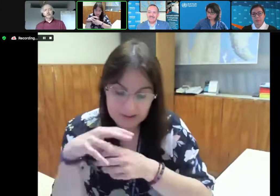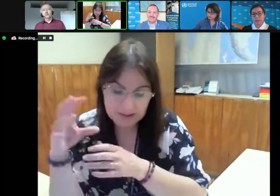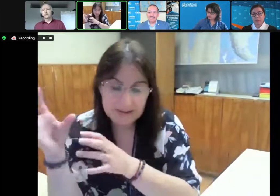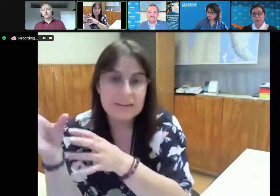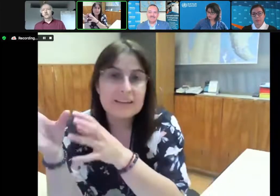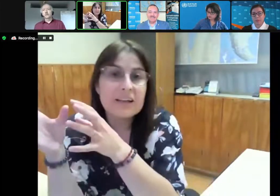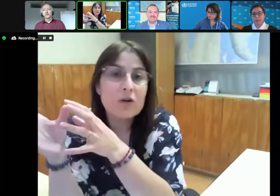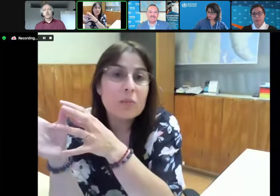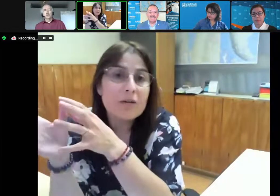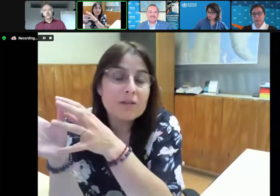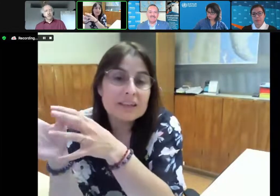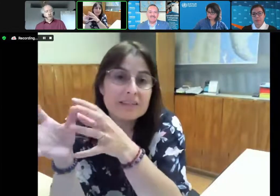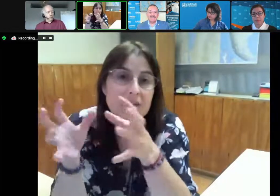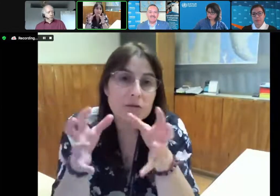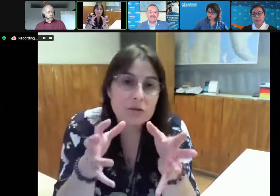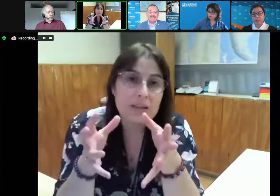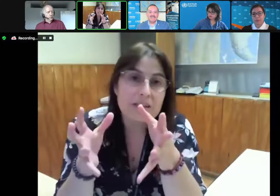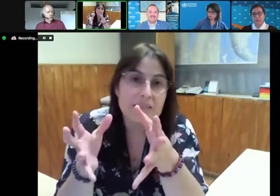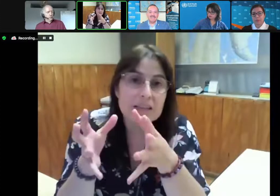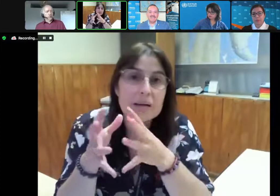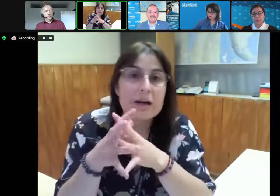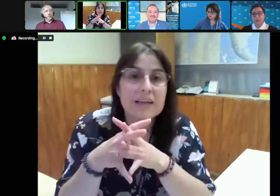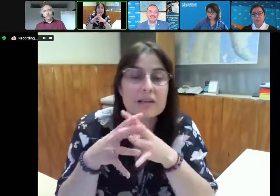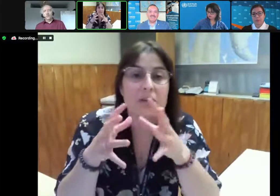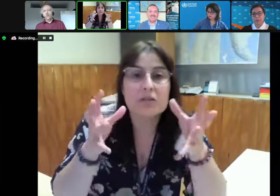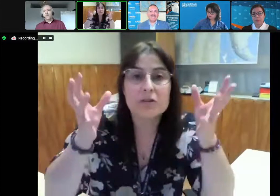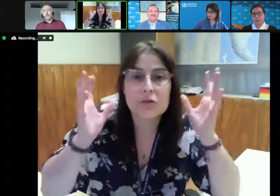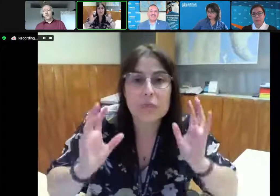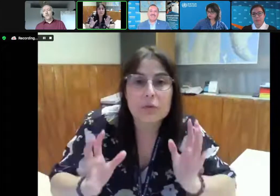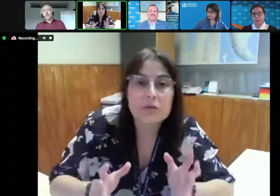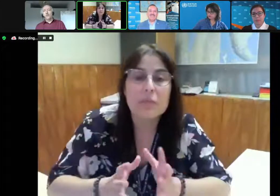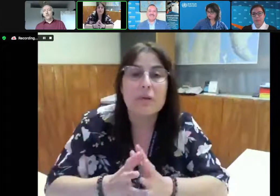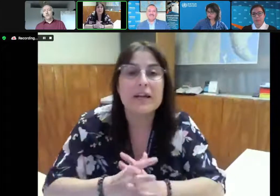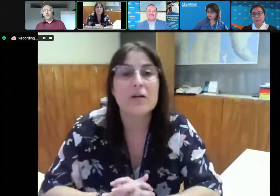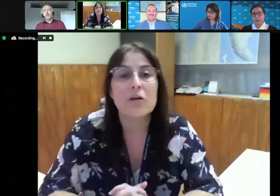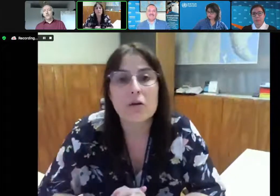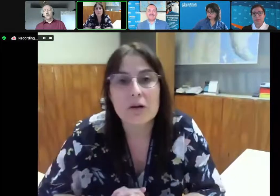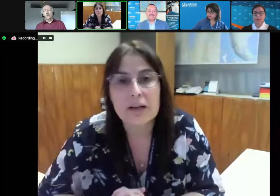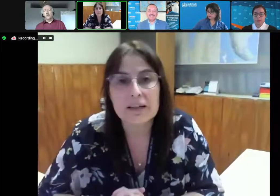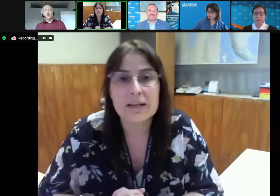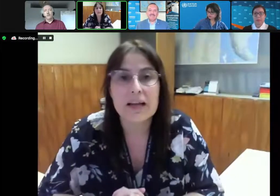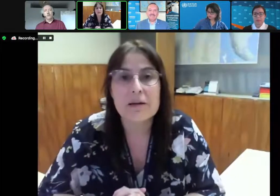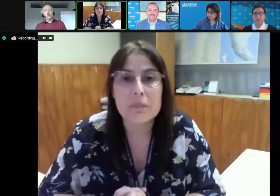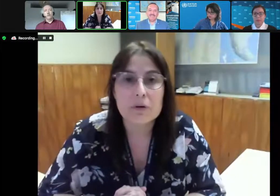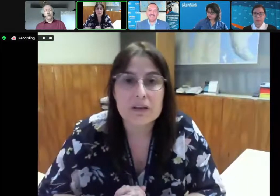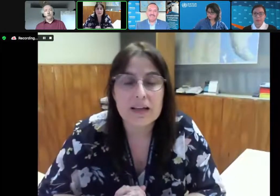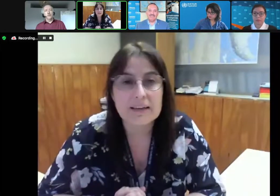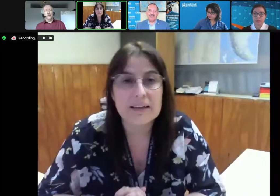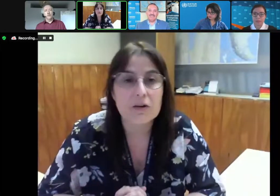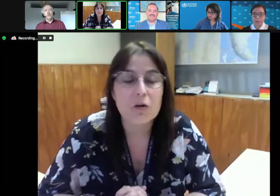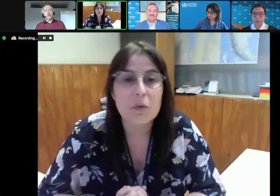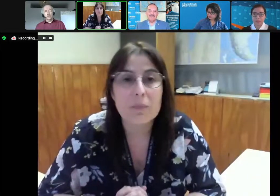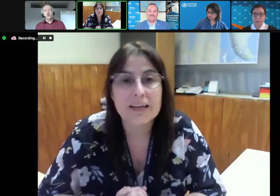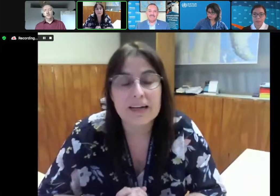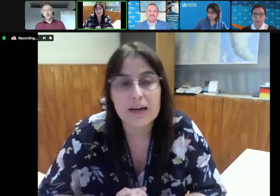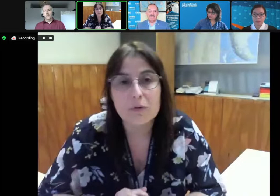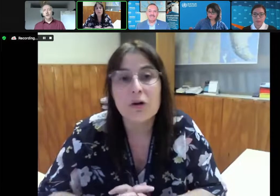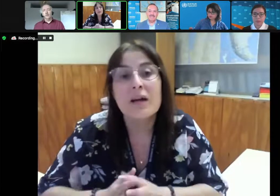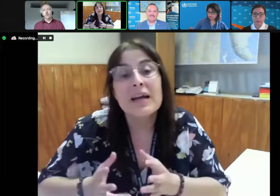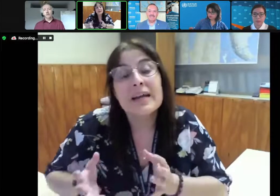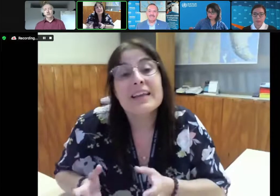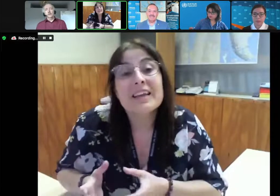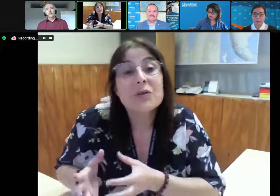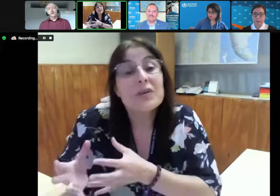tenemos de cómo afecta, ¿cierto?, lo que decía Mike de los trastornos postraumáticos, es importante de cómo